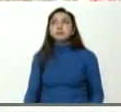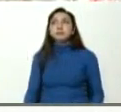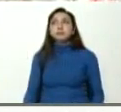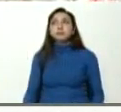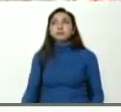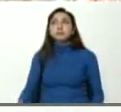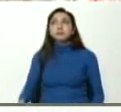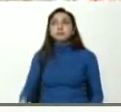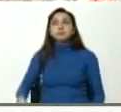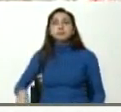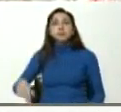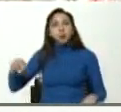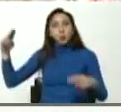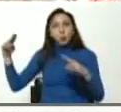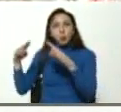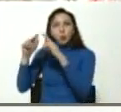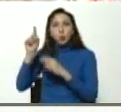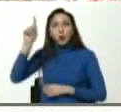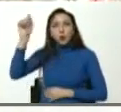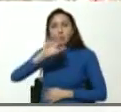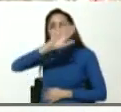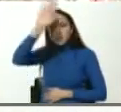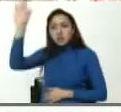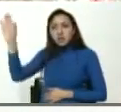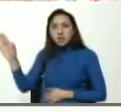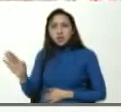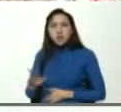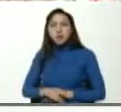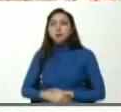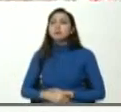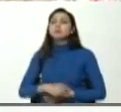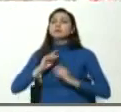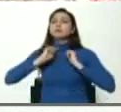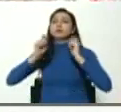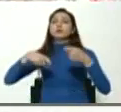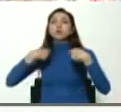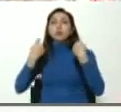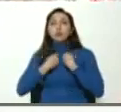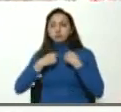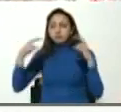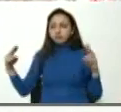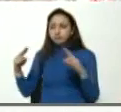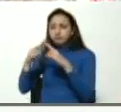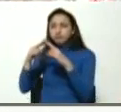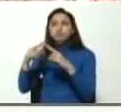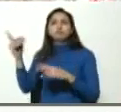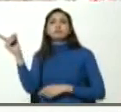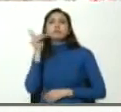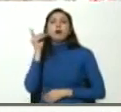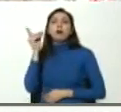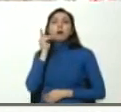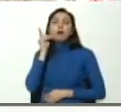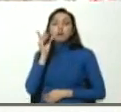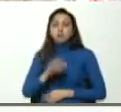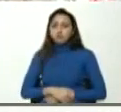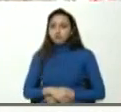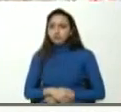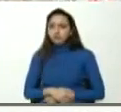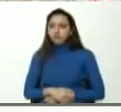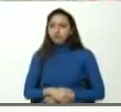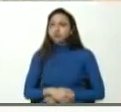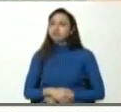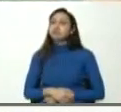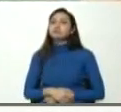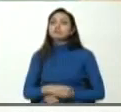allá estarán juntos con el negro aristóbulo con darío dándole una